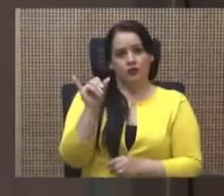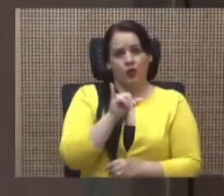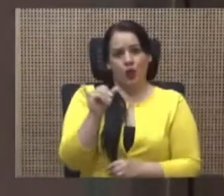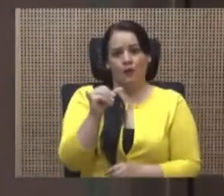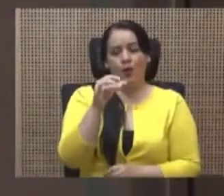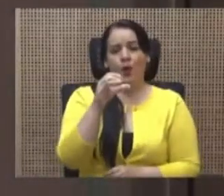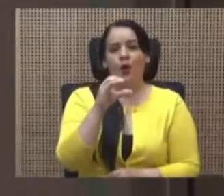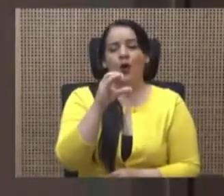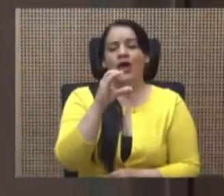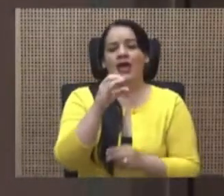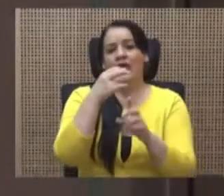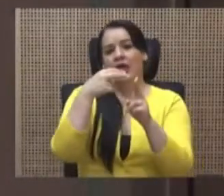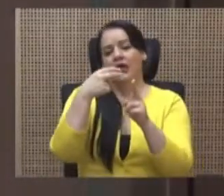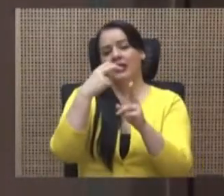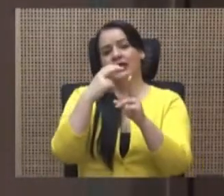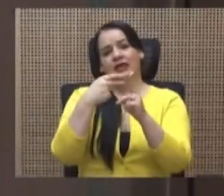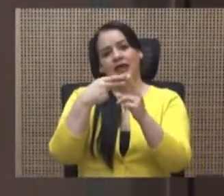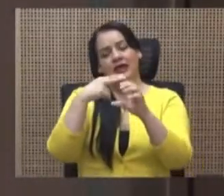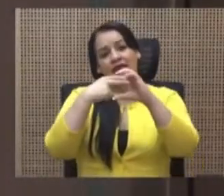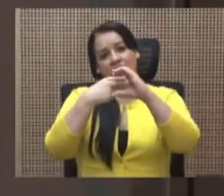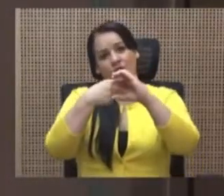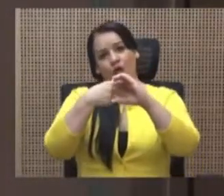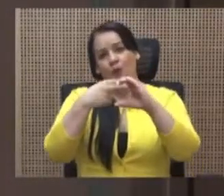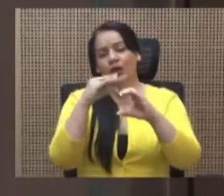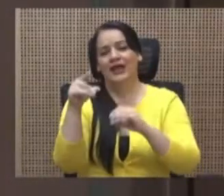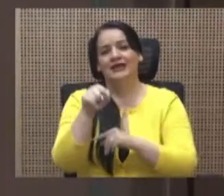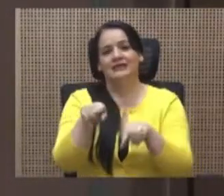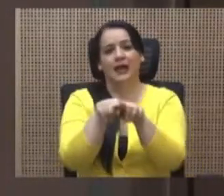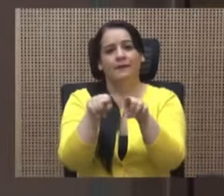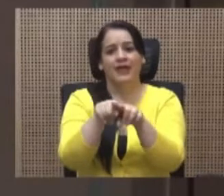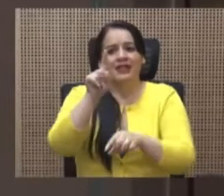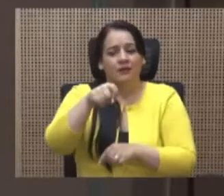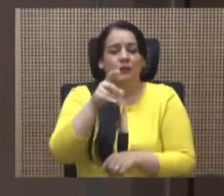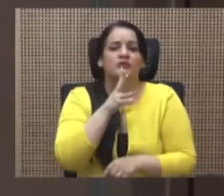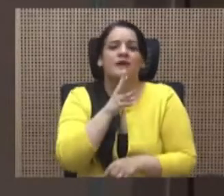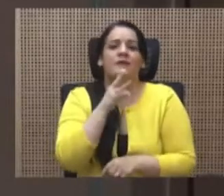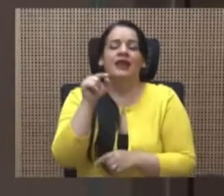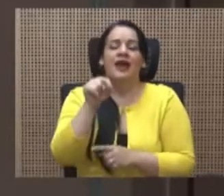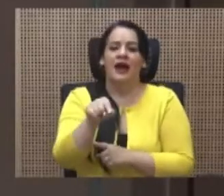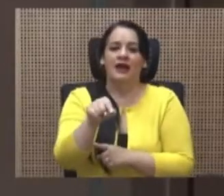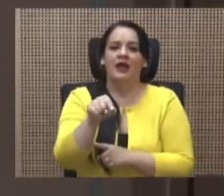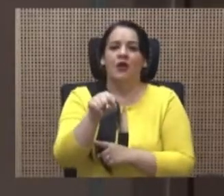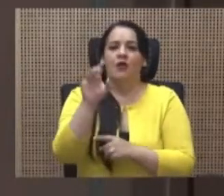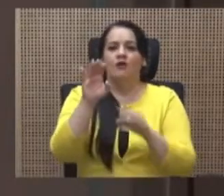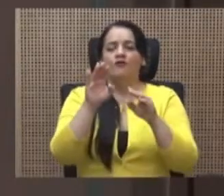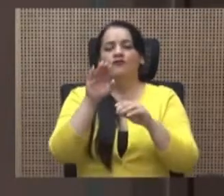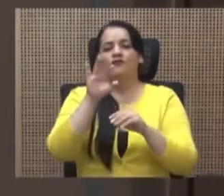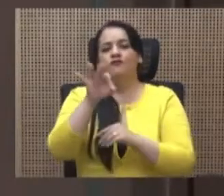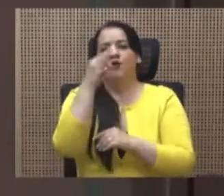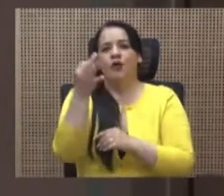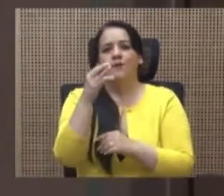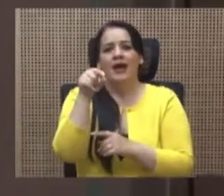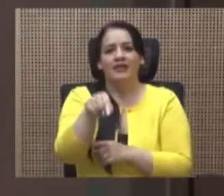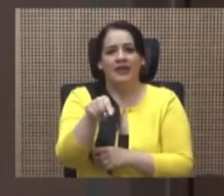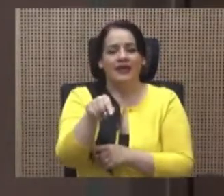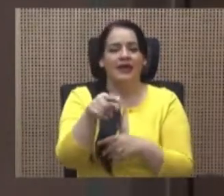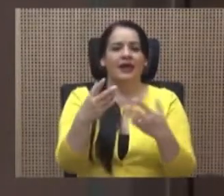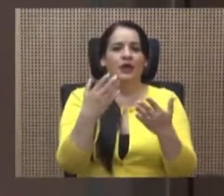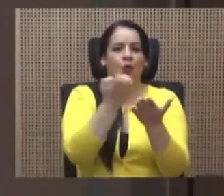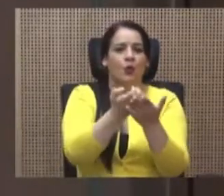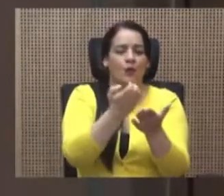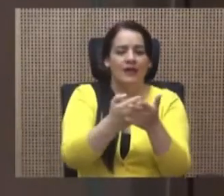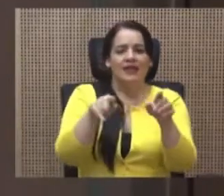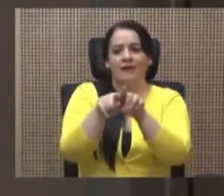monedas y eso también queremos hablar de formas de economía que han estado presentes desde antes entonces por ejemplo hablar sobre